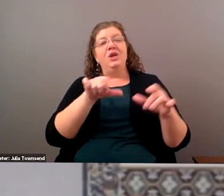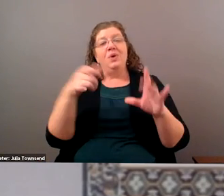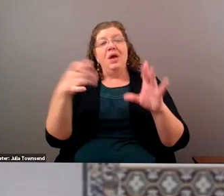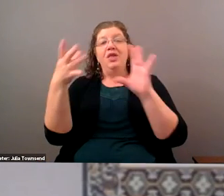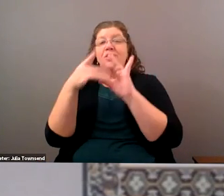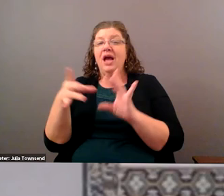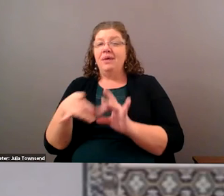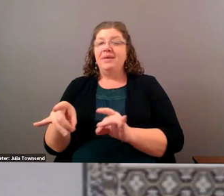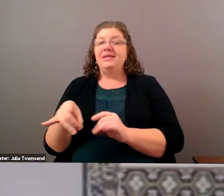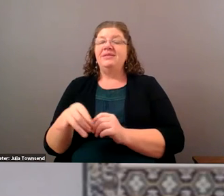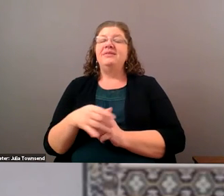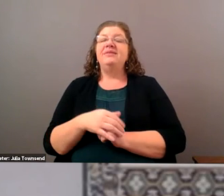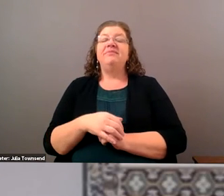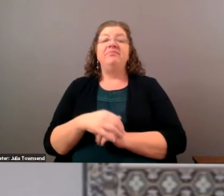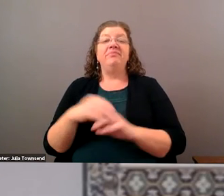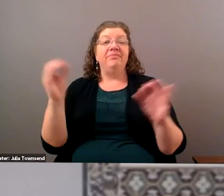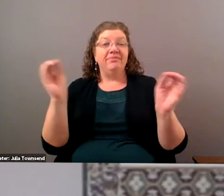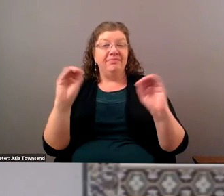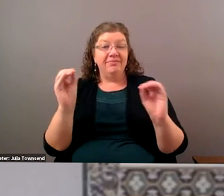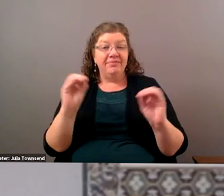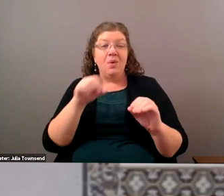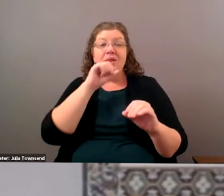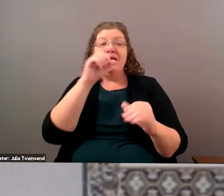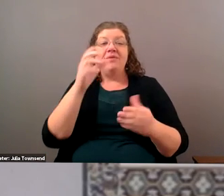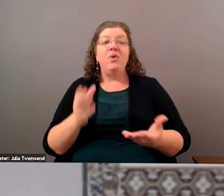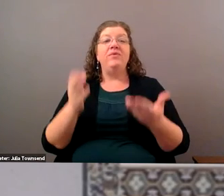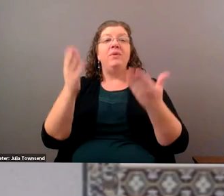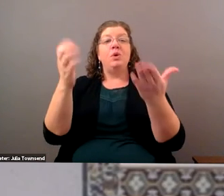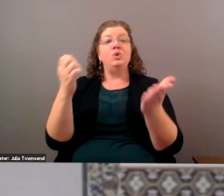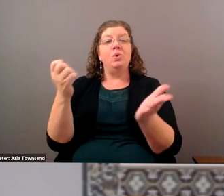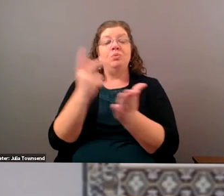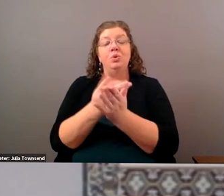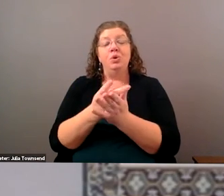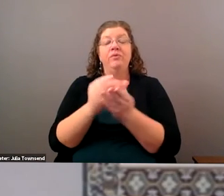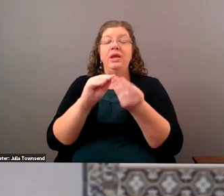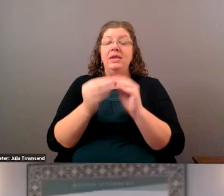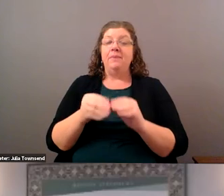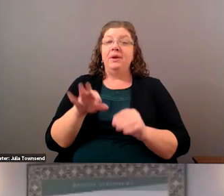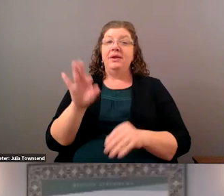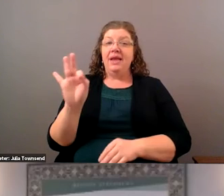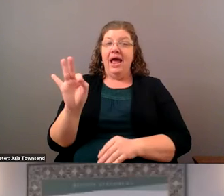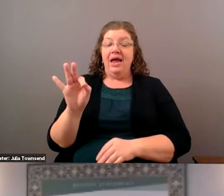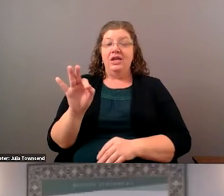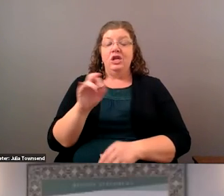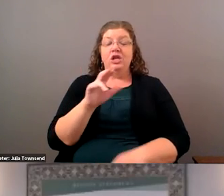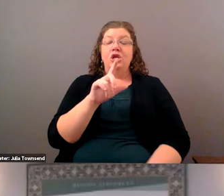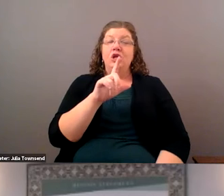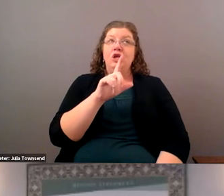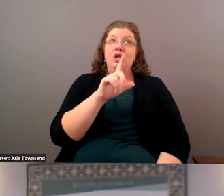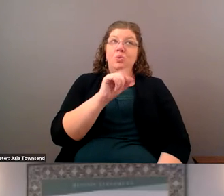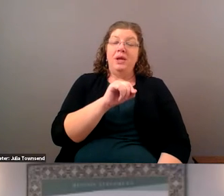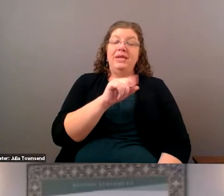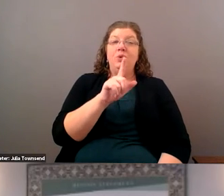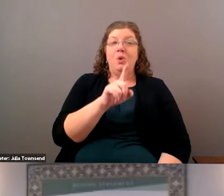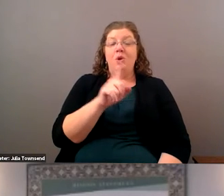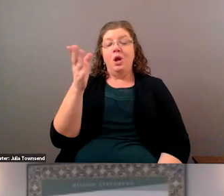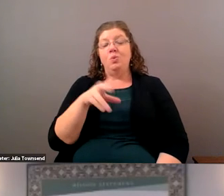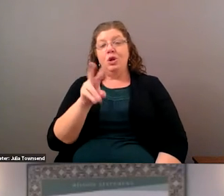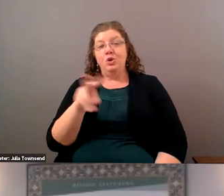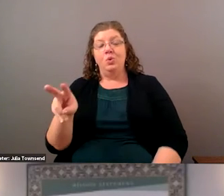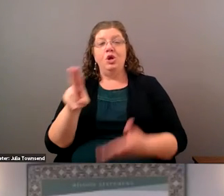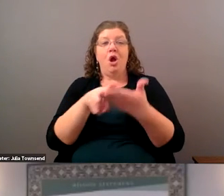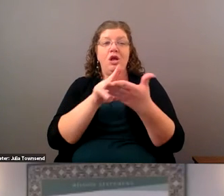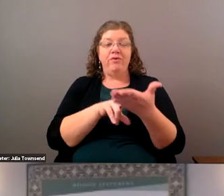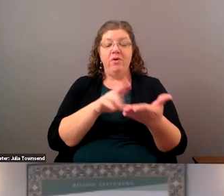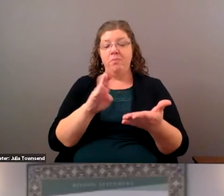Si no, ¿alguien puede presentar una opción para aprobar el asunto 9, aprobación del contrato 2021-2022 con Bozeman Science